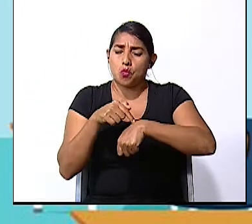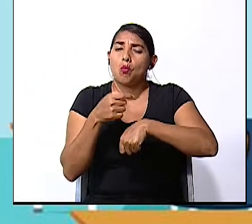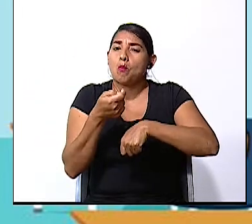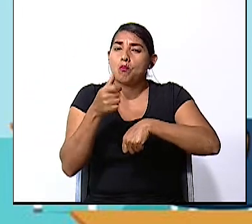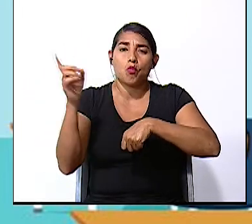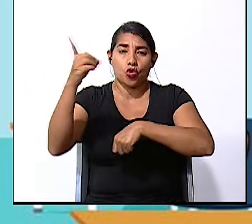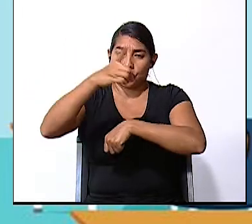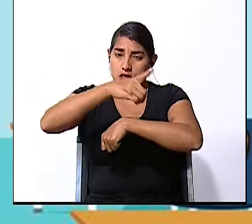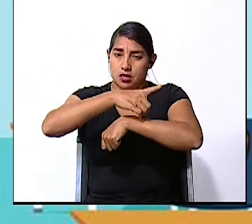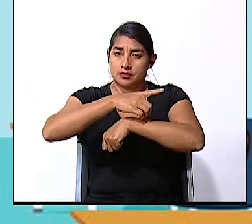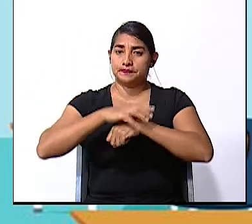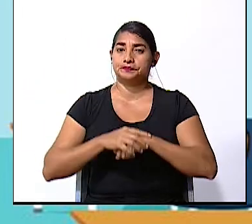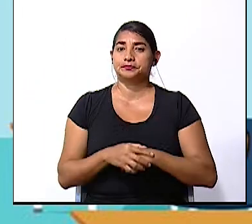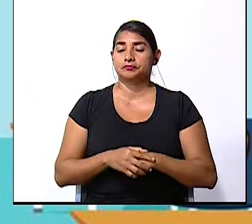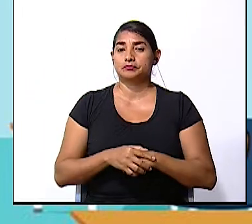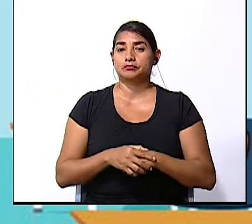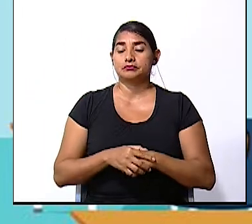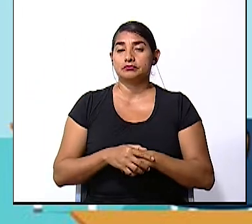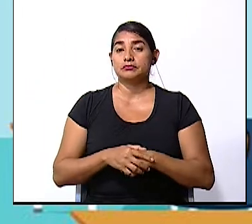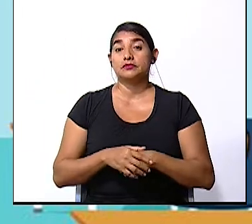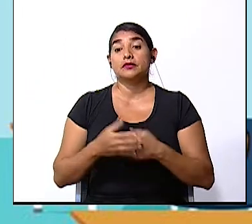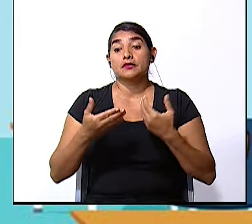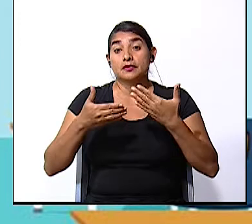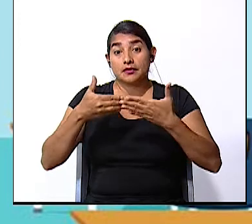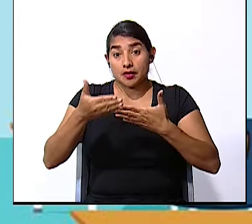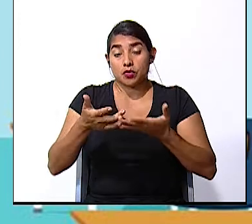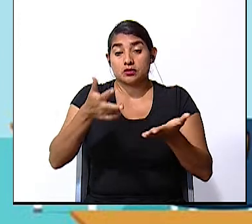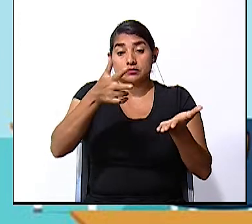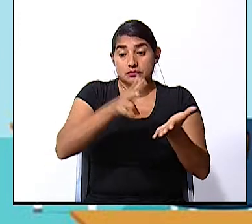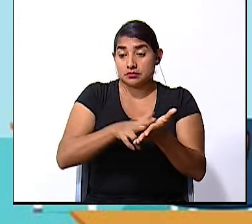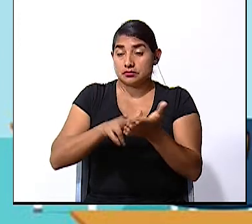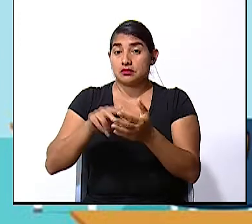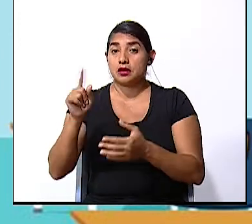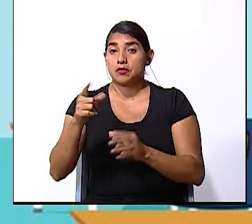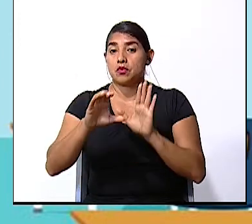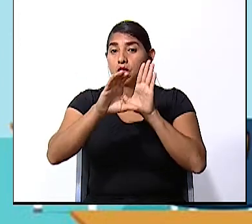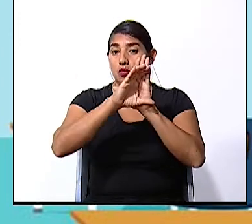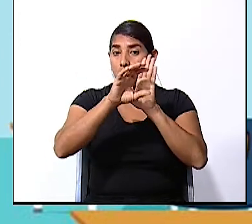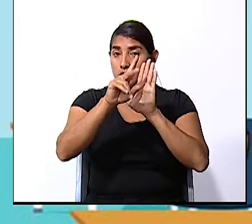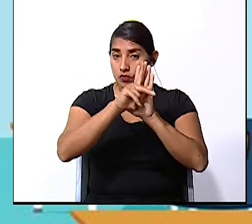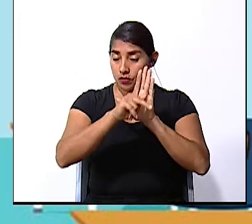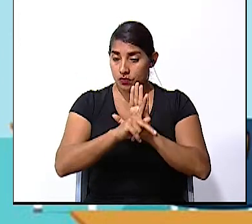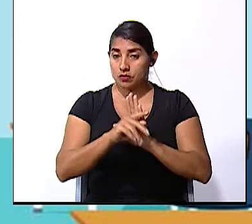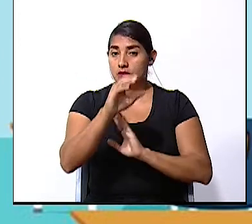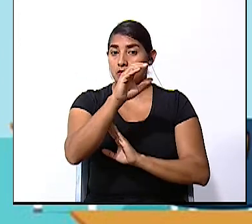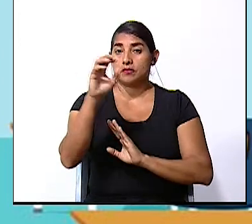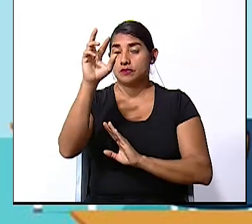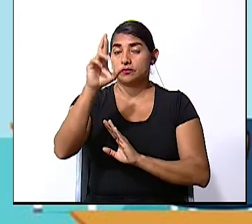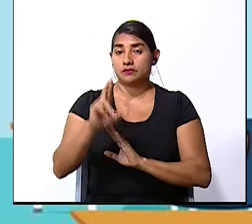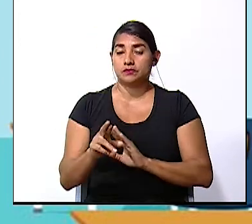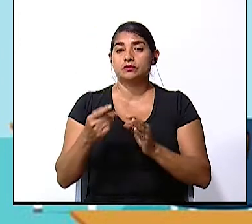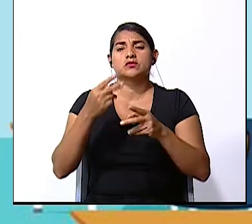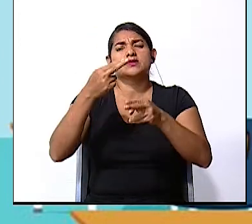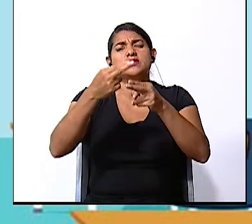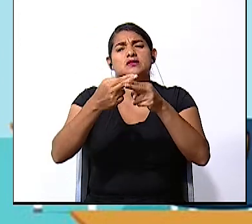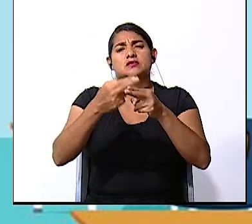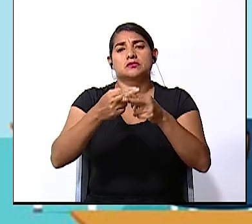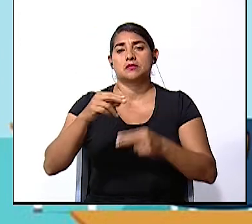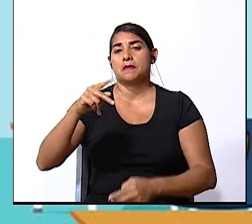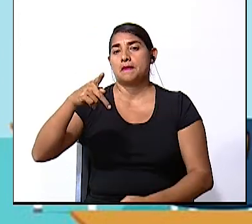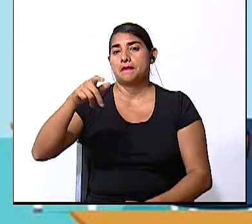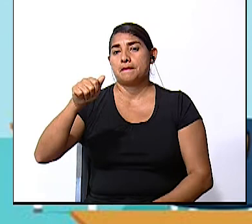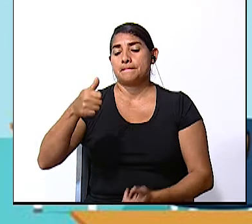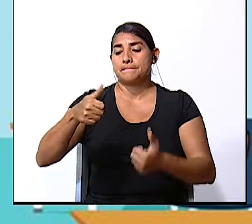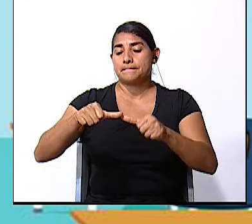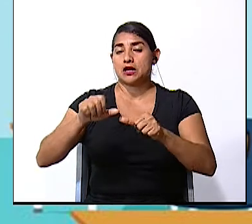días. Cuando se aprueba la primera constitución de Costa Rica, que se llamó